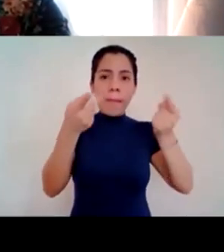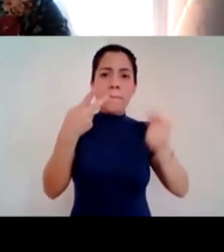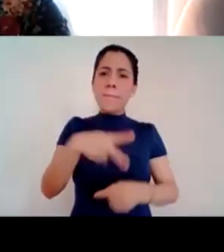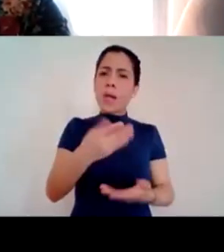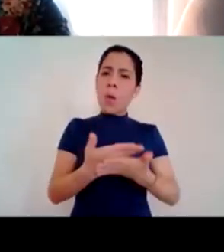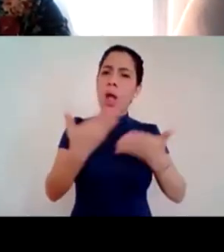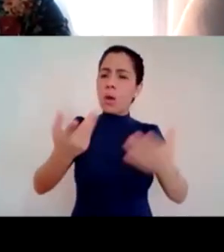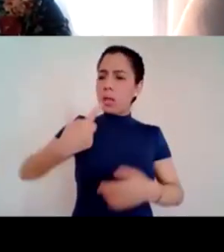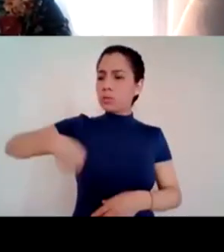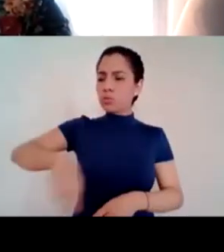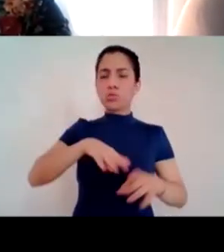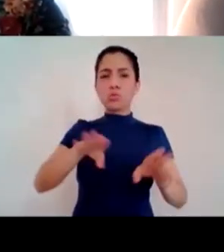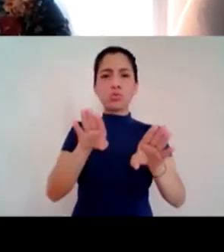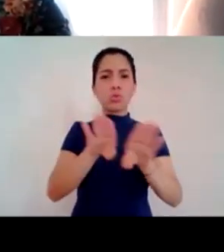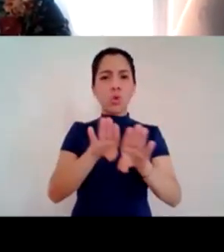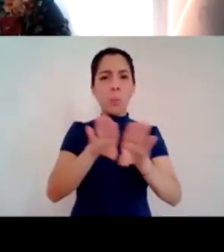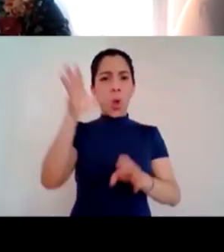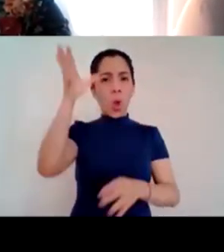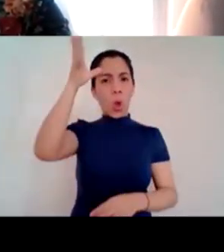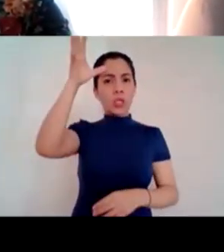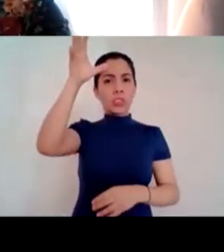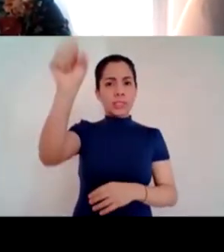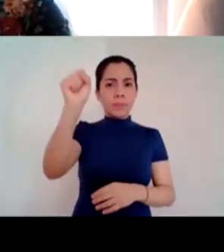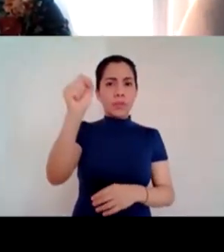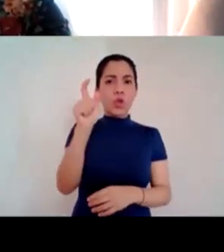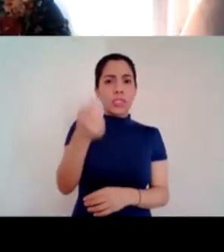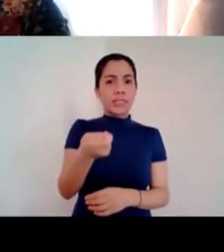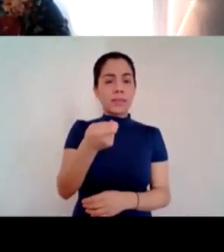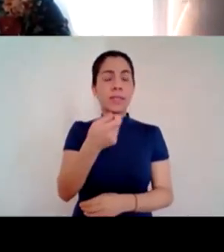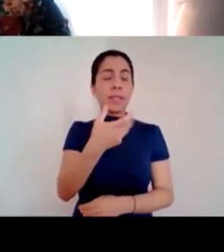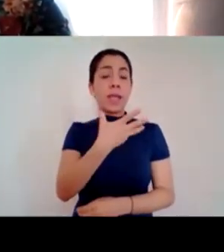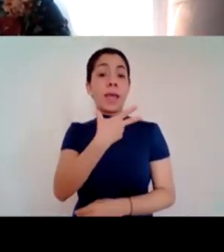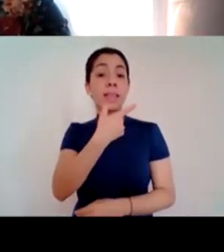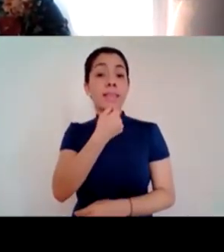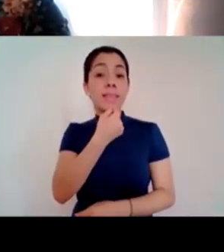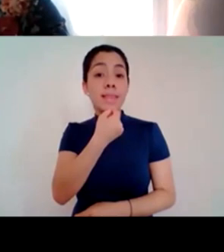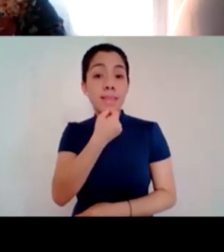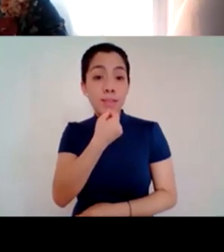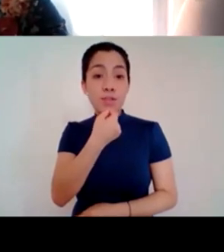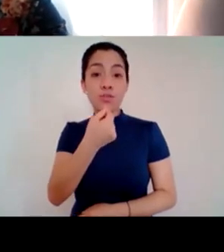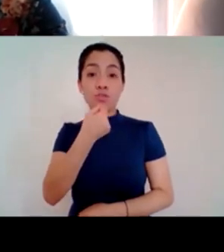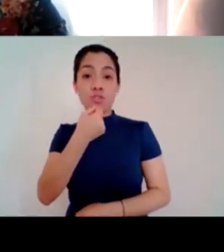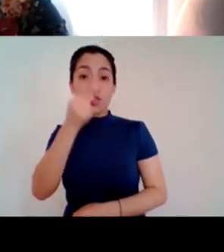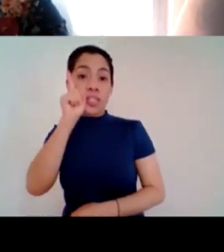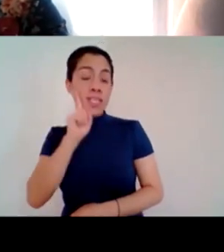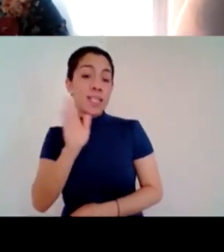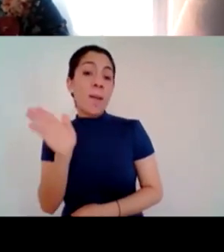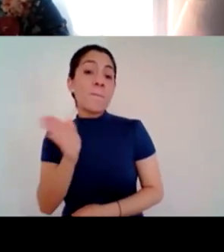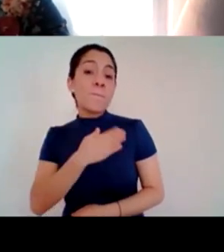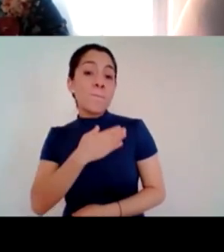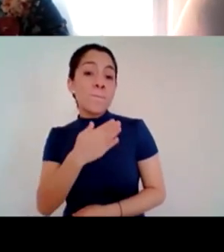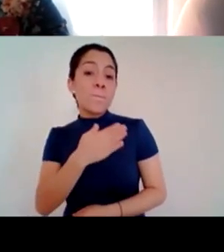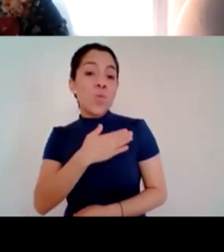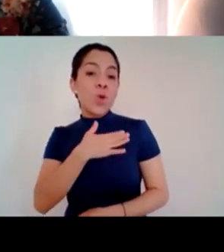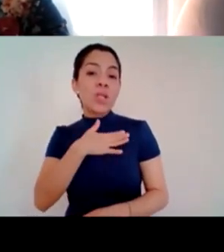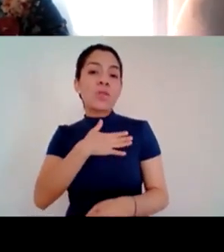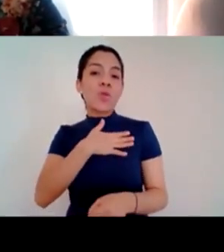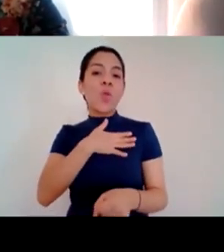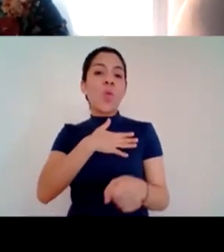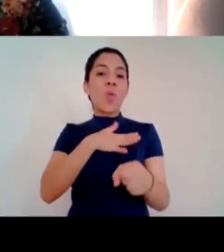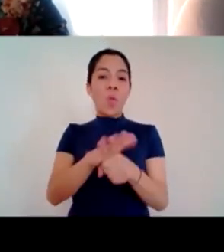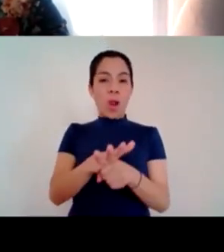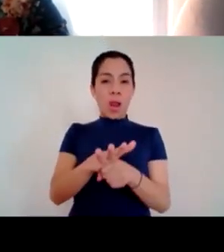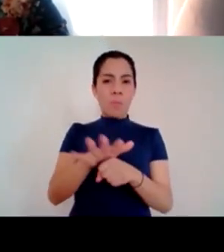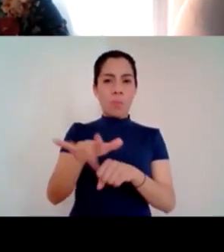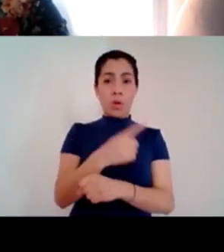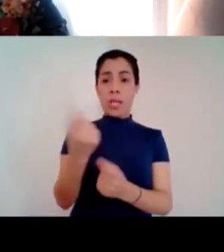tenemos arraigado de qué es ser una buena niña o ser un buen niño yo he visto muchos papás que esperan cosas absurdas de